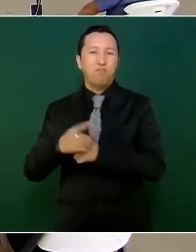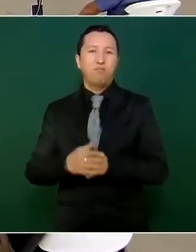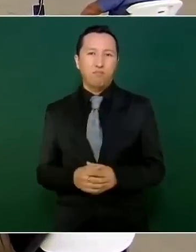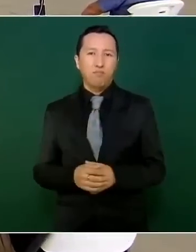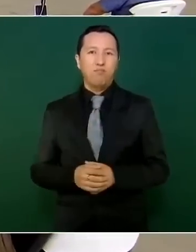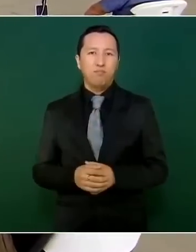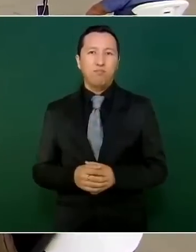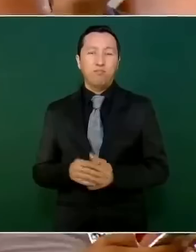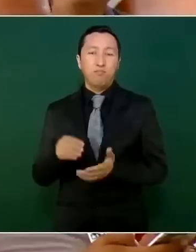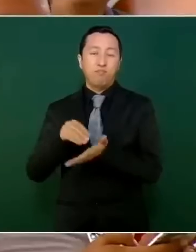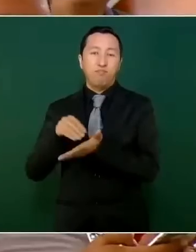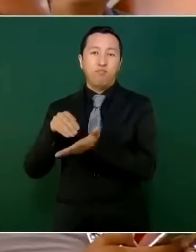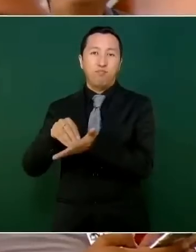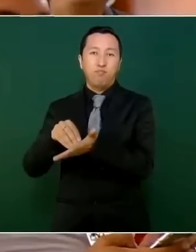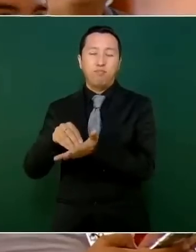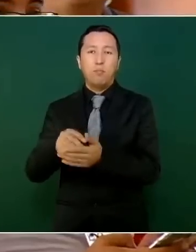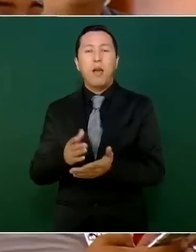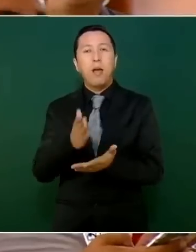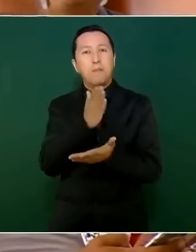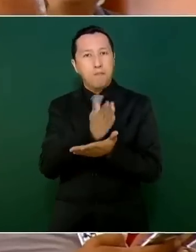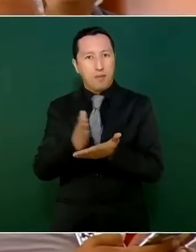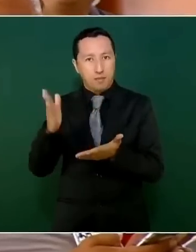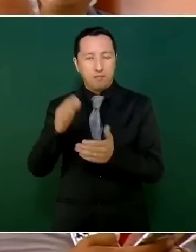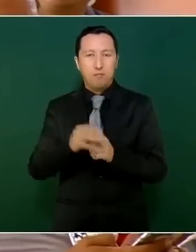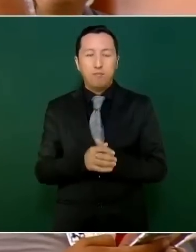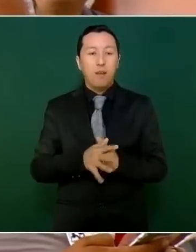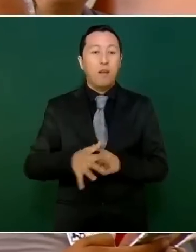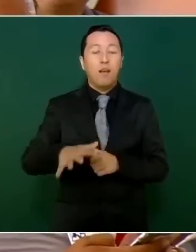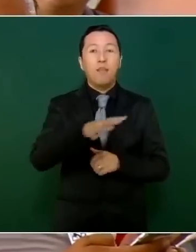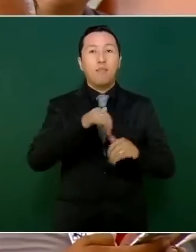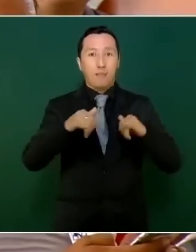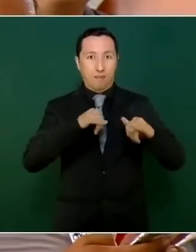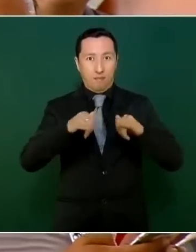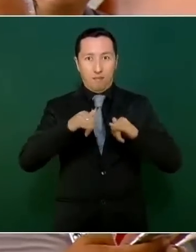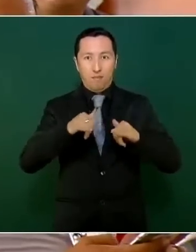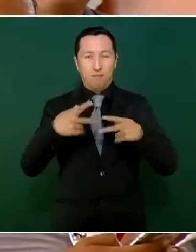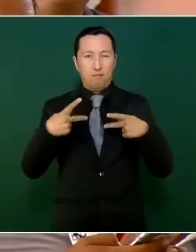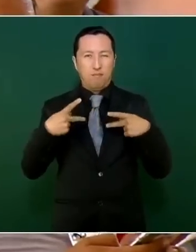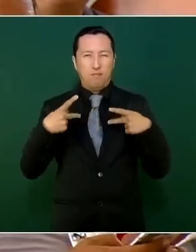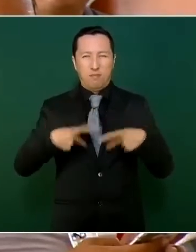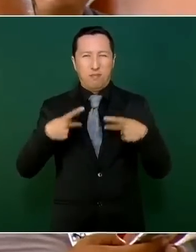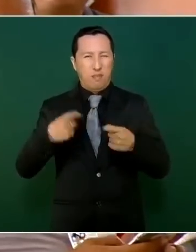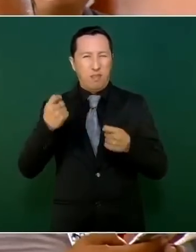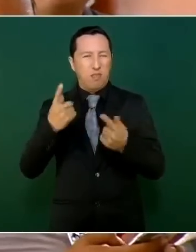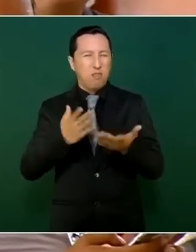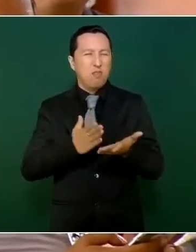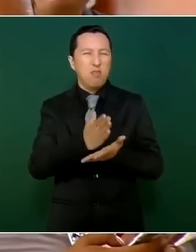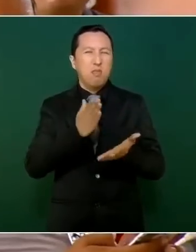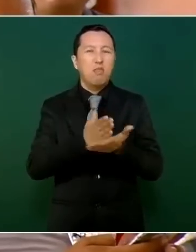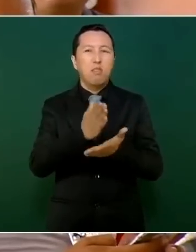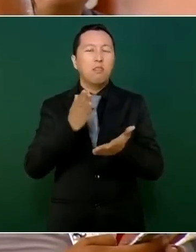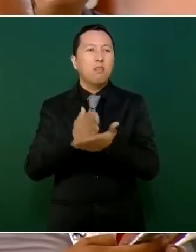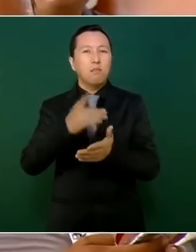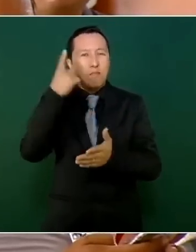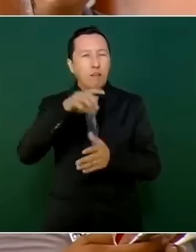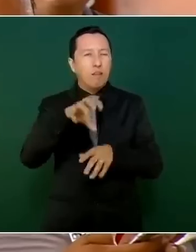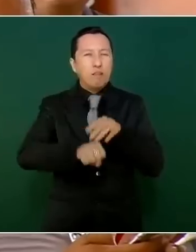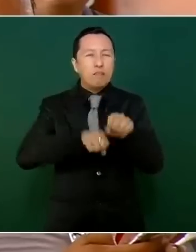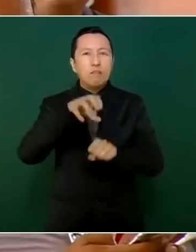muy serio en Quintana Roo, pero muy grave. ¿Por qué? Porque ahora son